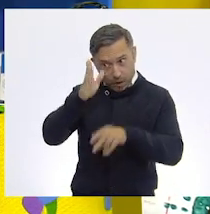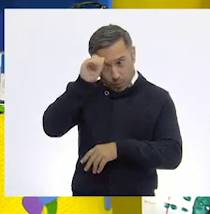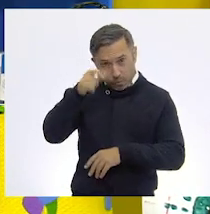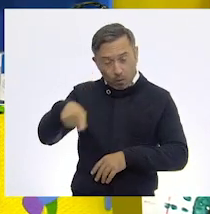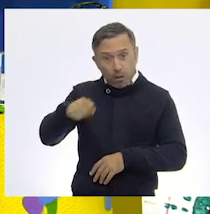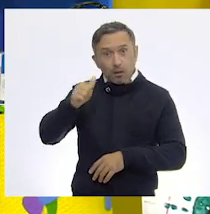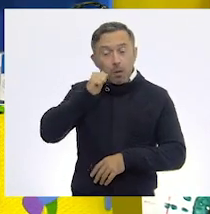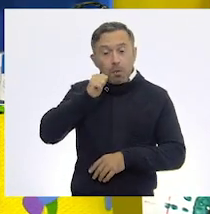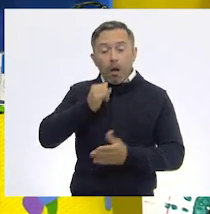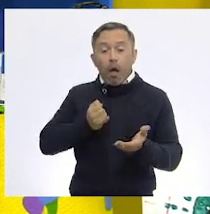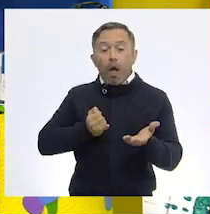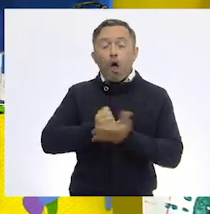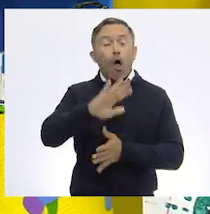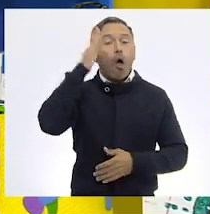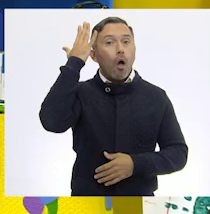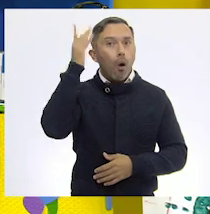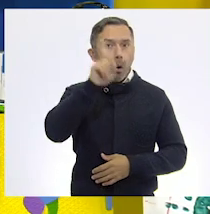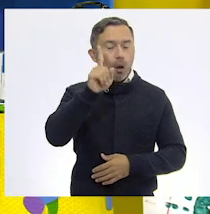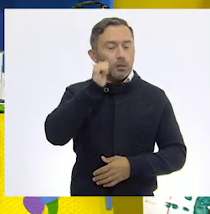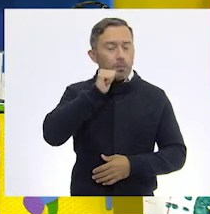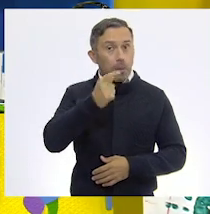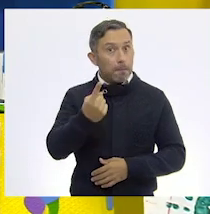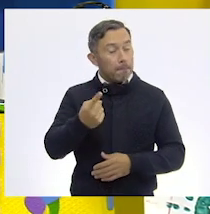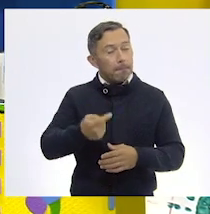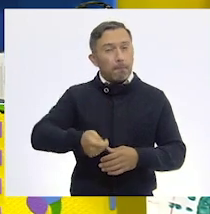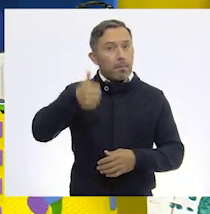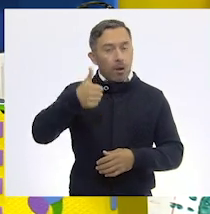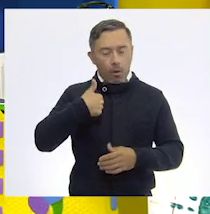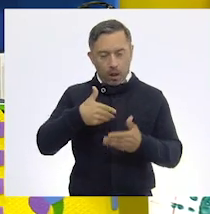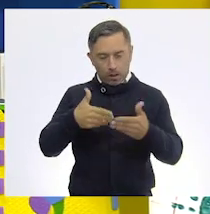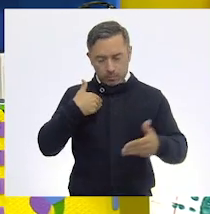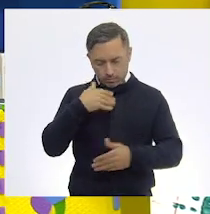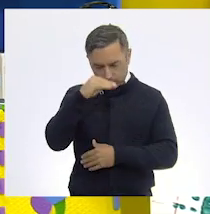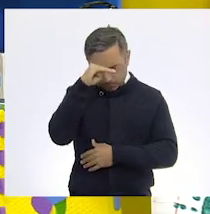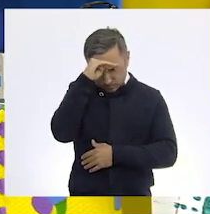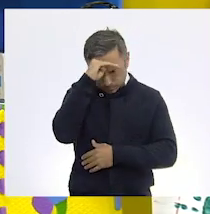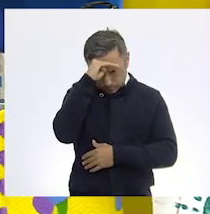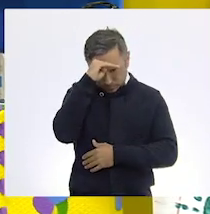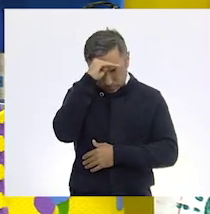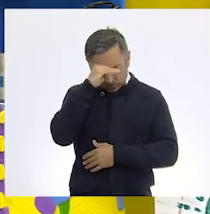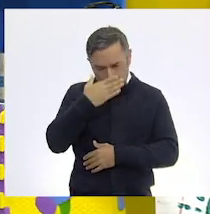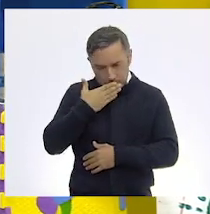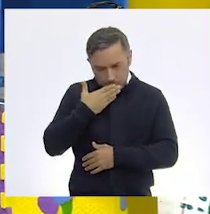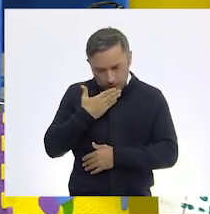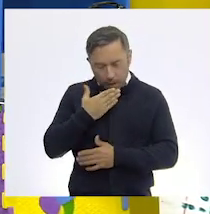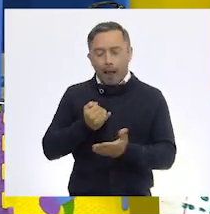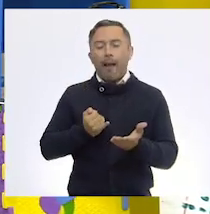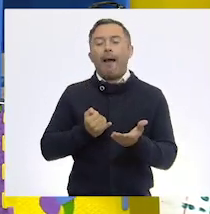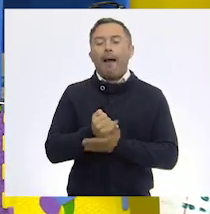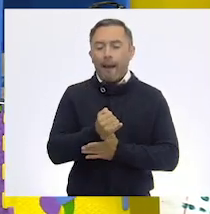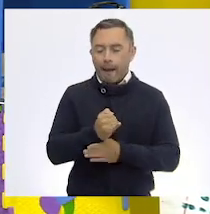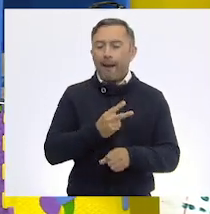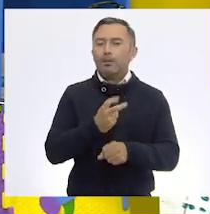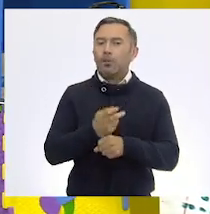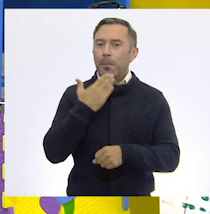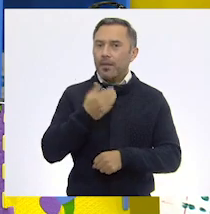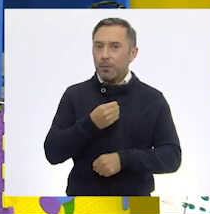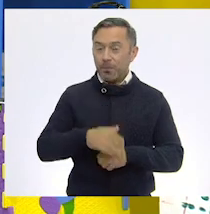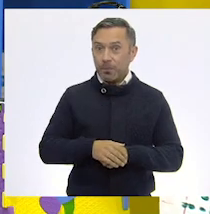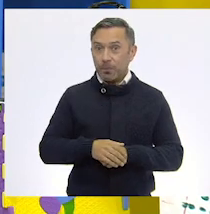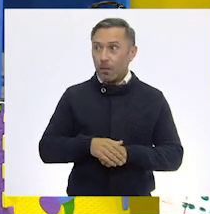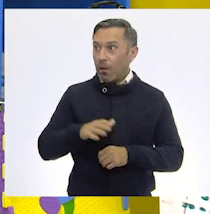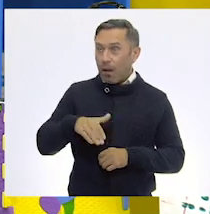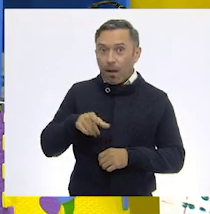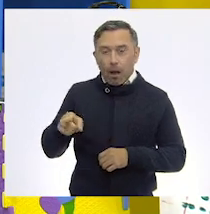para tomar mejores decisiones de vida para el cuidado de mí, de las personas con las que convivo y de la naturaleza. ¿Les